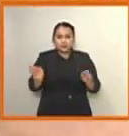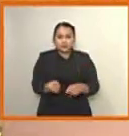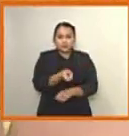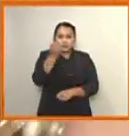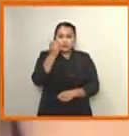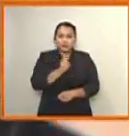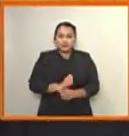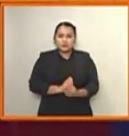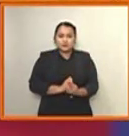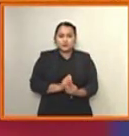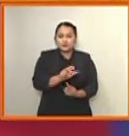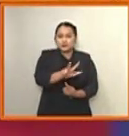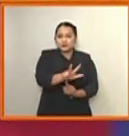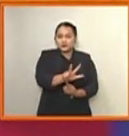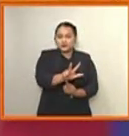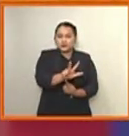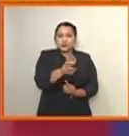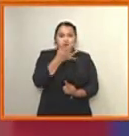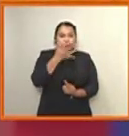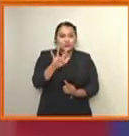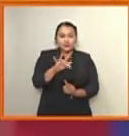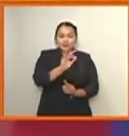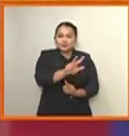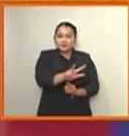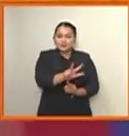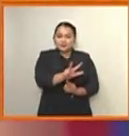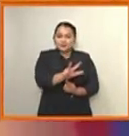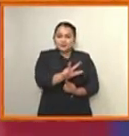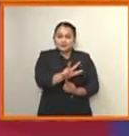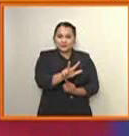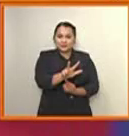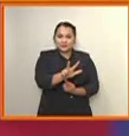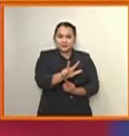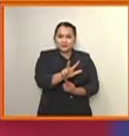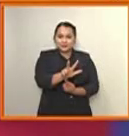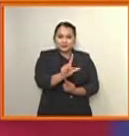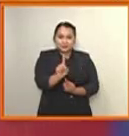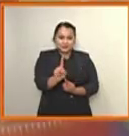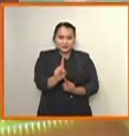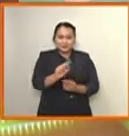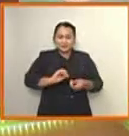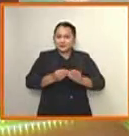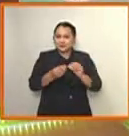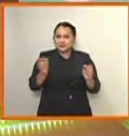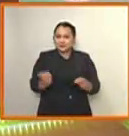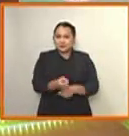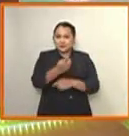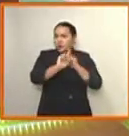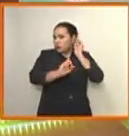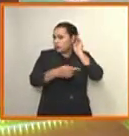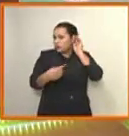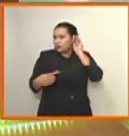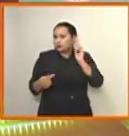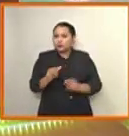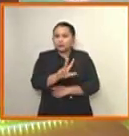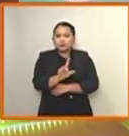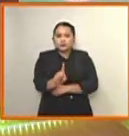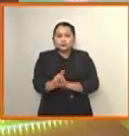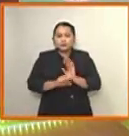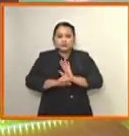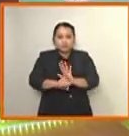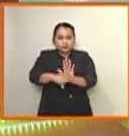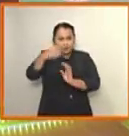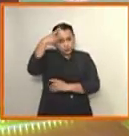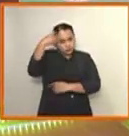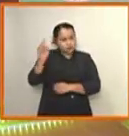el 3. Segundo dígito, suerte. Y este es el 1. Y el número ganador para la diaria es el 31 con su símbolo de